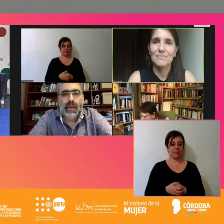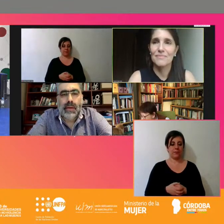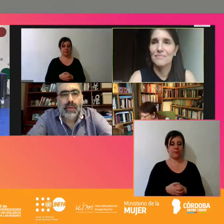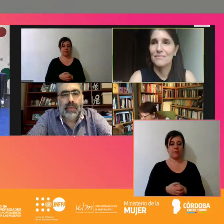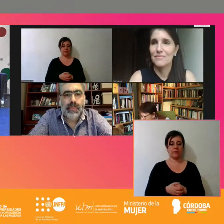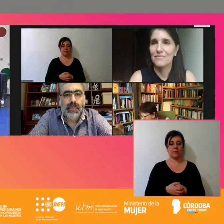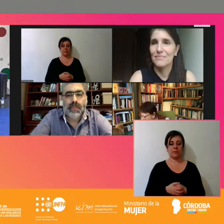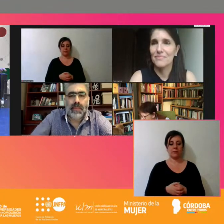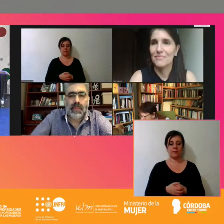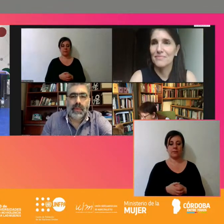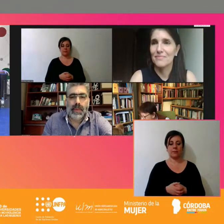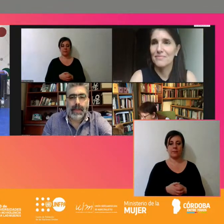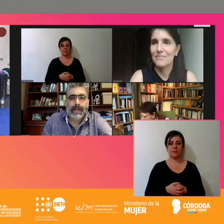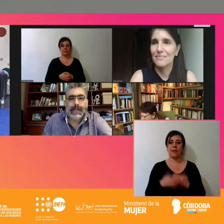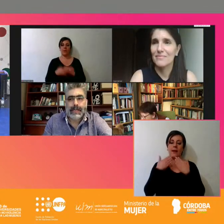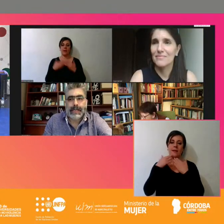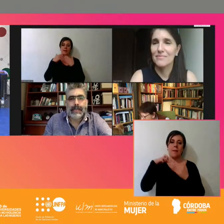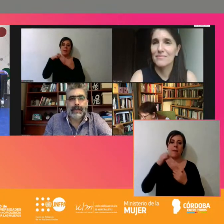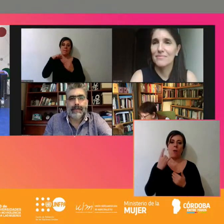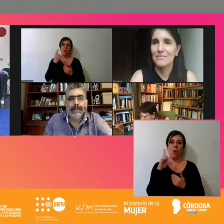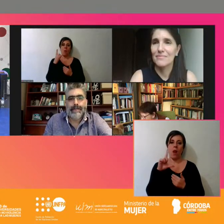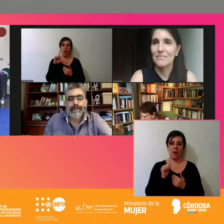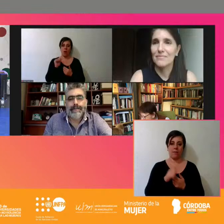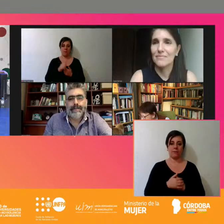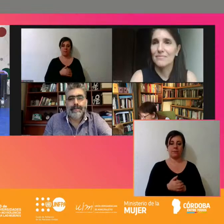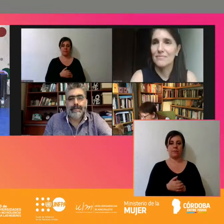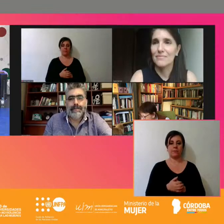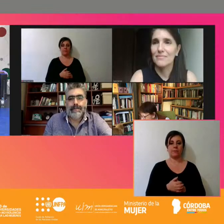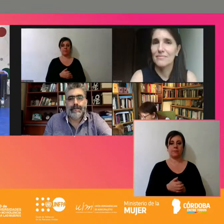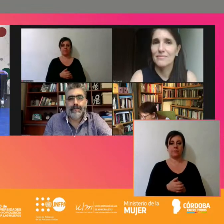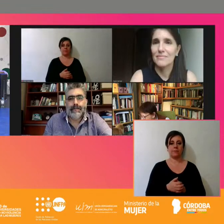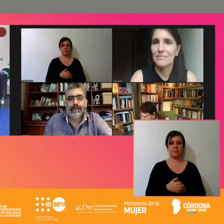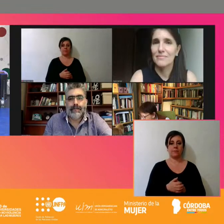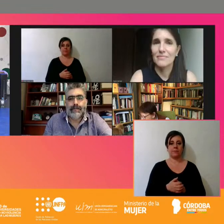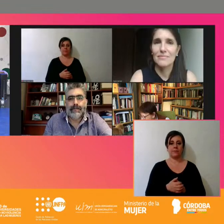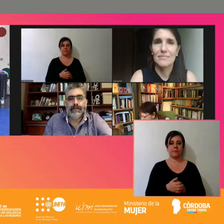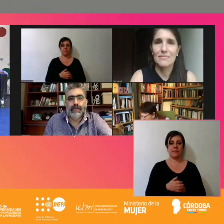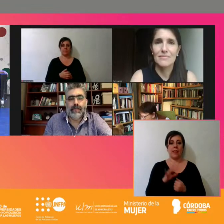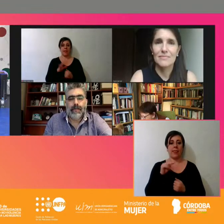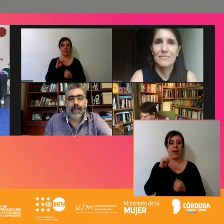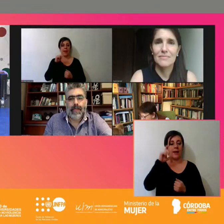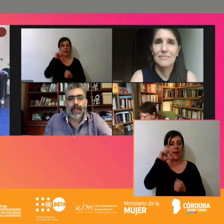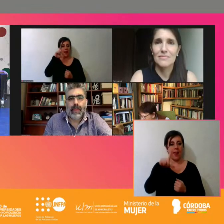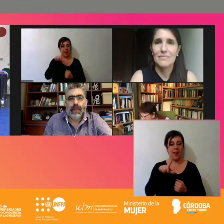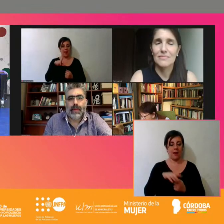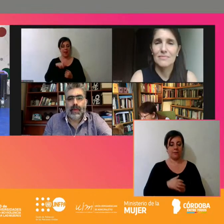Muchas gracias, Paula. Le vamos a dar la palabra a Daniel Cardoso.